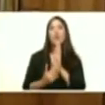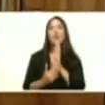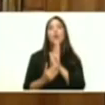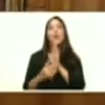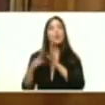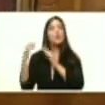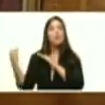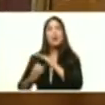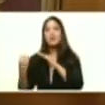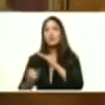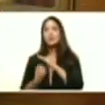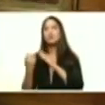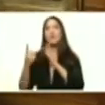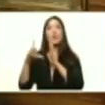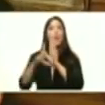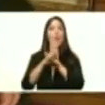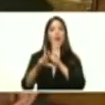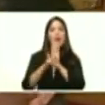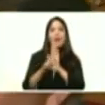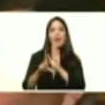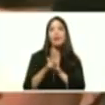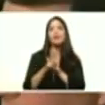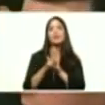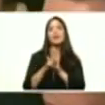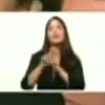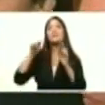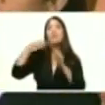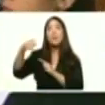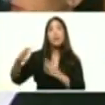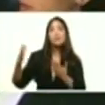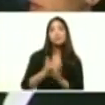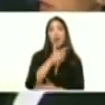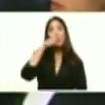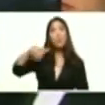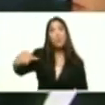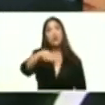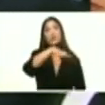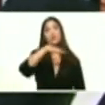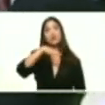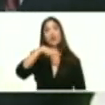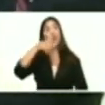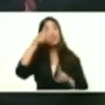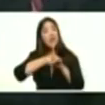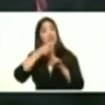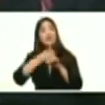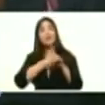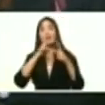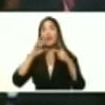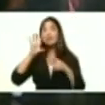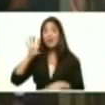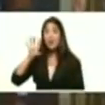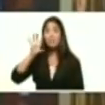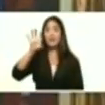poderes públicos, con las leyes, y ir por el pueblo, es una batalla, entre la patria,